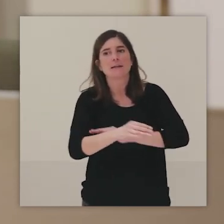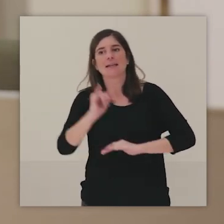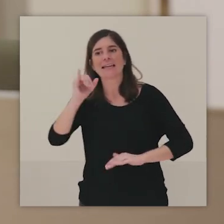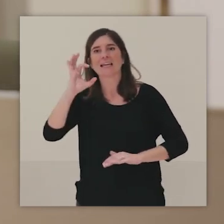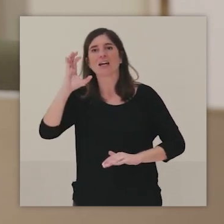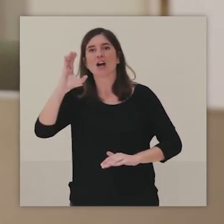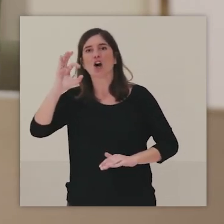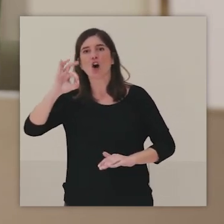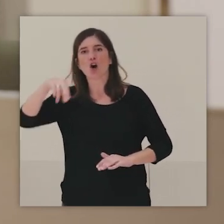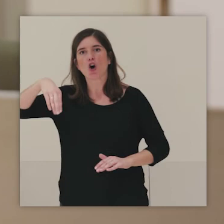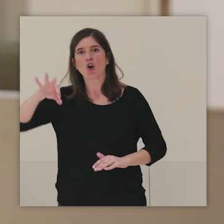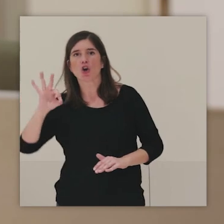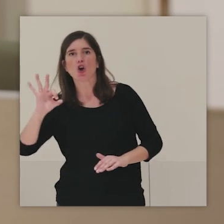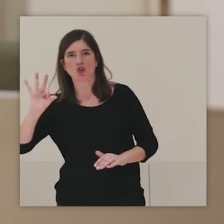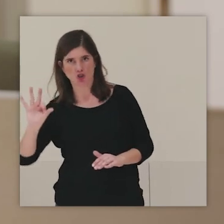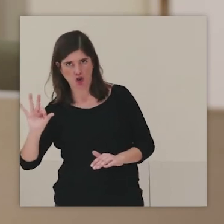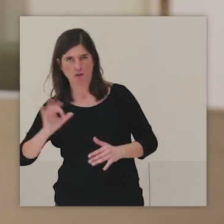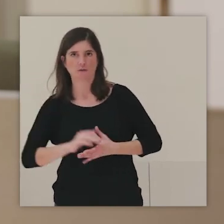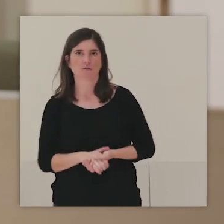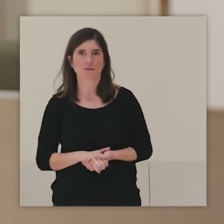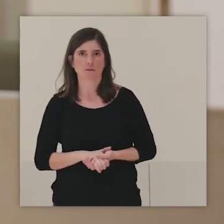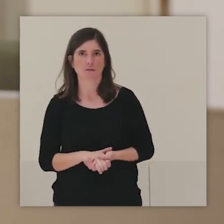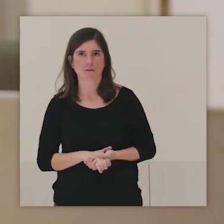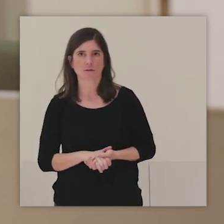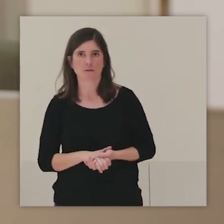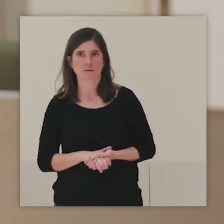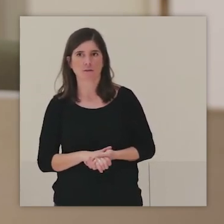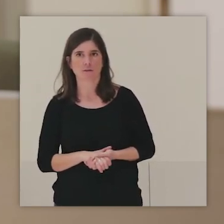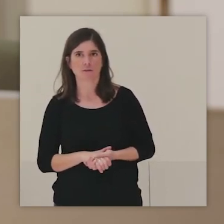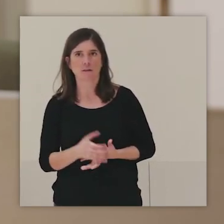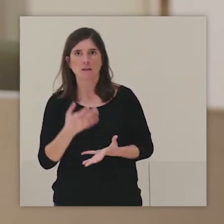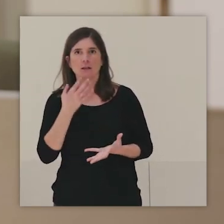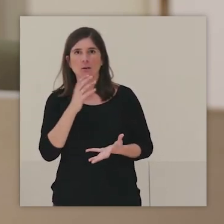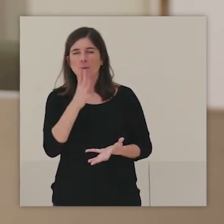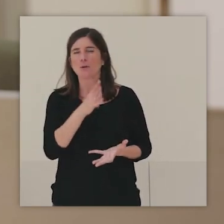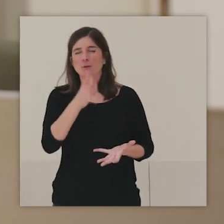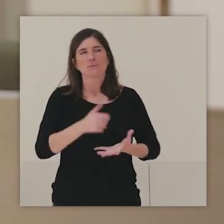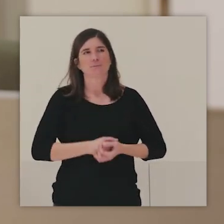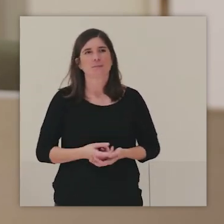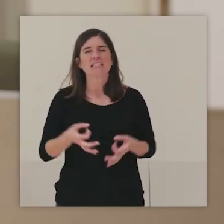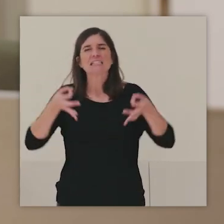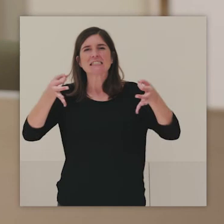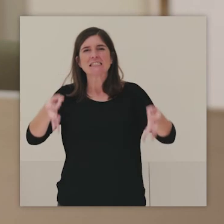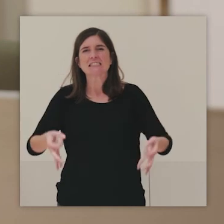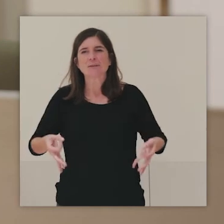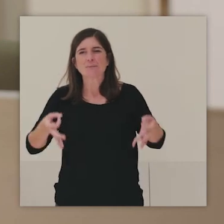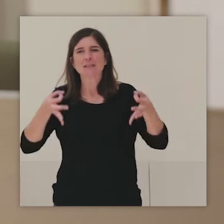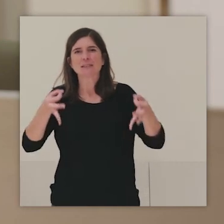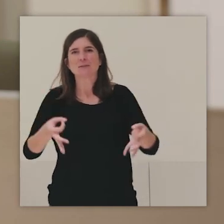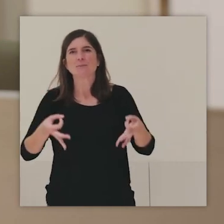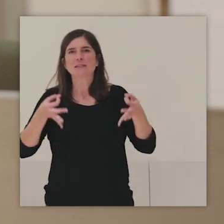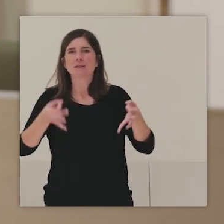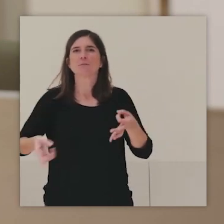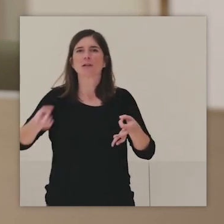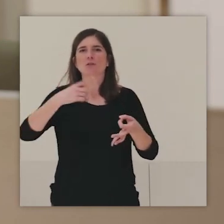Precisamente una cuestión que queremos plantear desde nuestras organizaciones es que dejemos de señalizar la discapacidad.